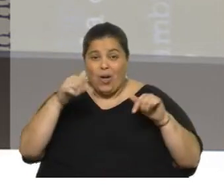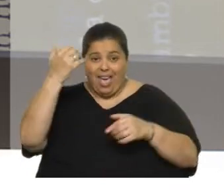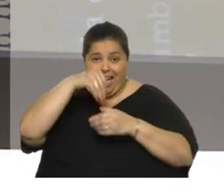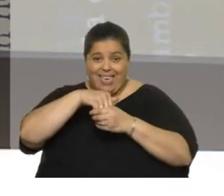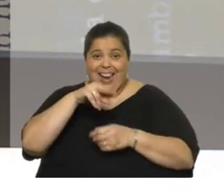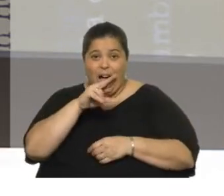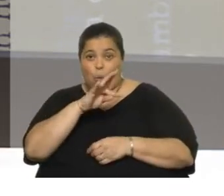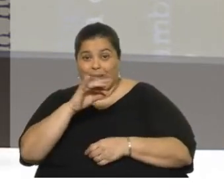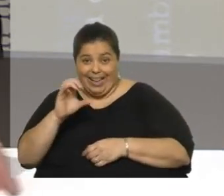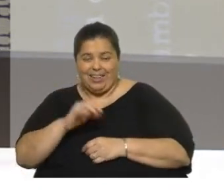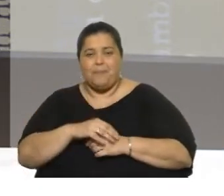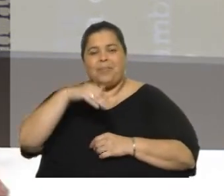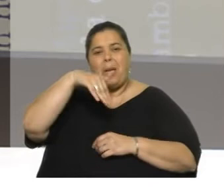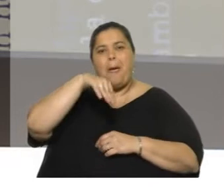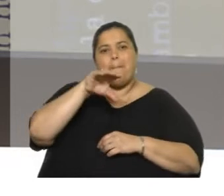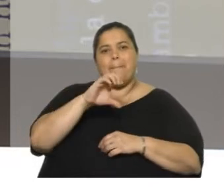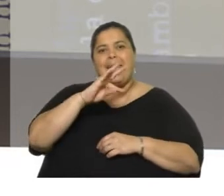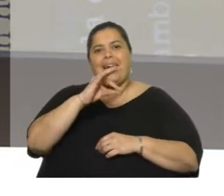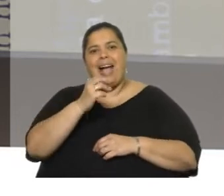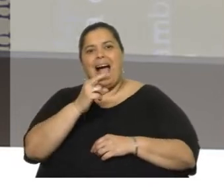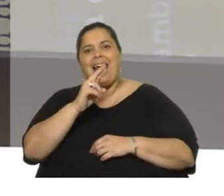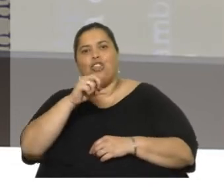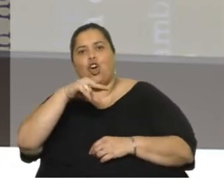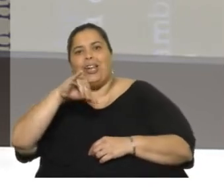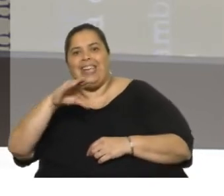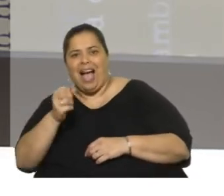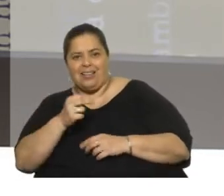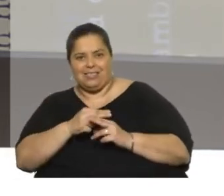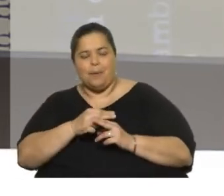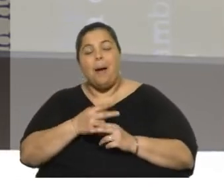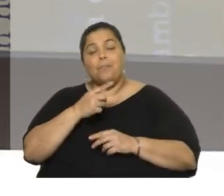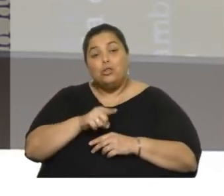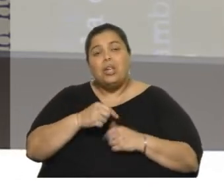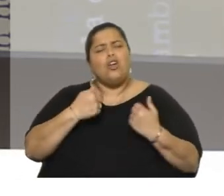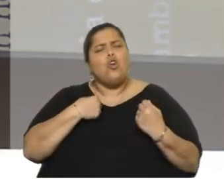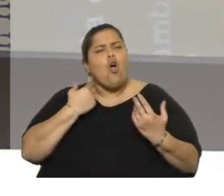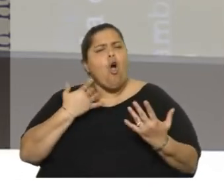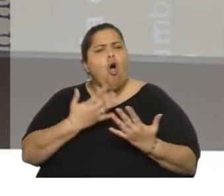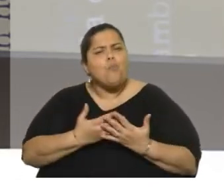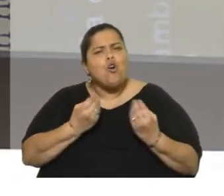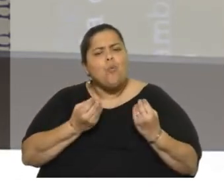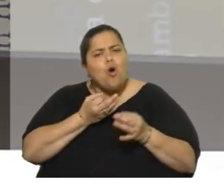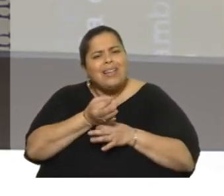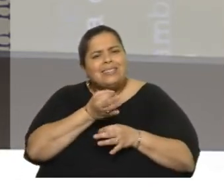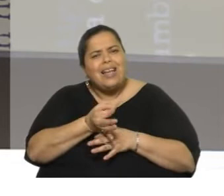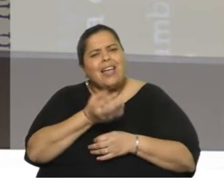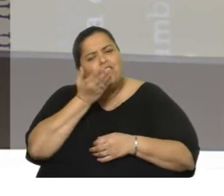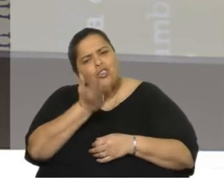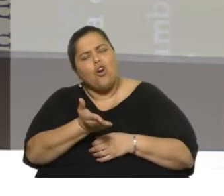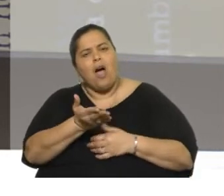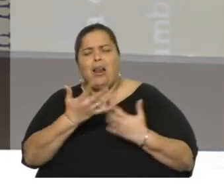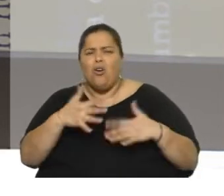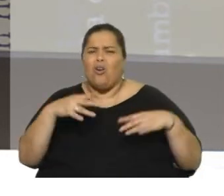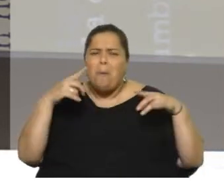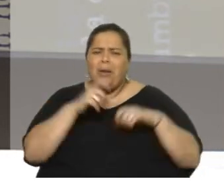ahí se conjuga una serie de áreas, ¿no? Entonces, ¿cómo me acerco yo a enseñarle algo árido a un estudiante? Y bueno, tengo